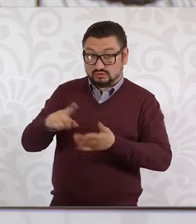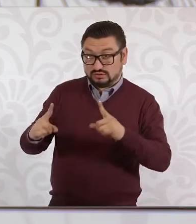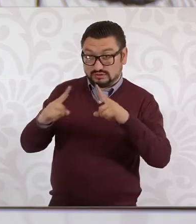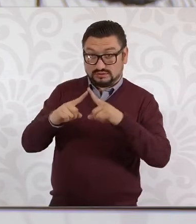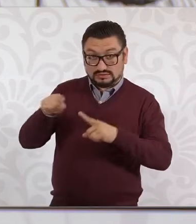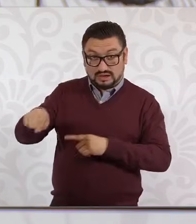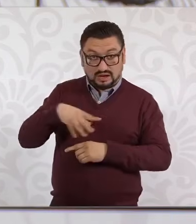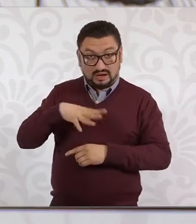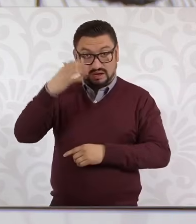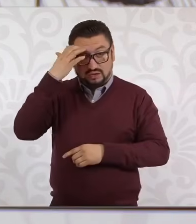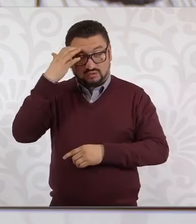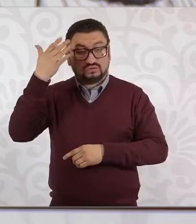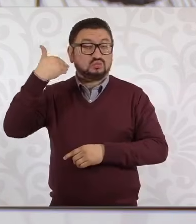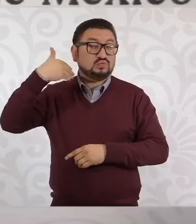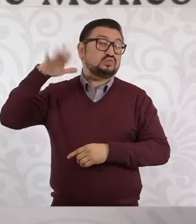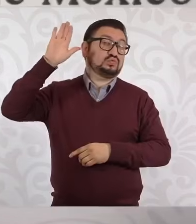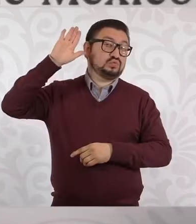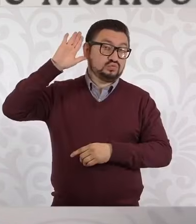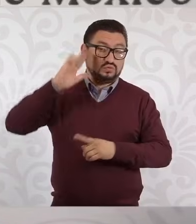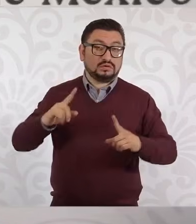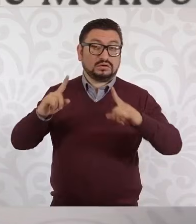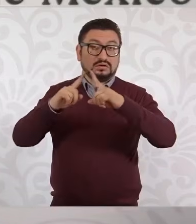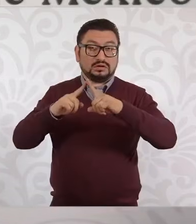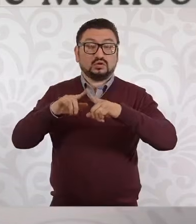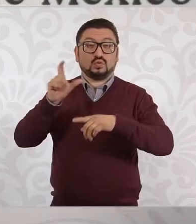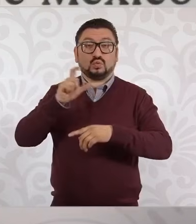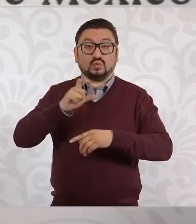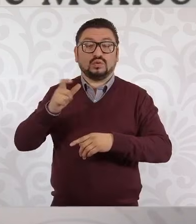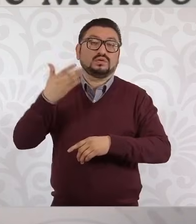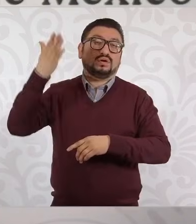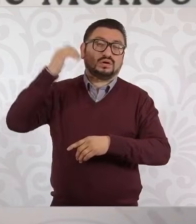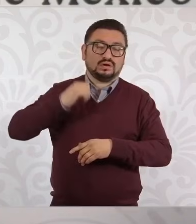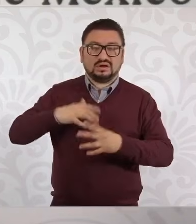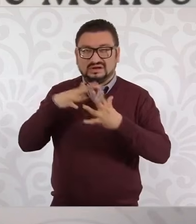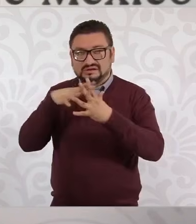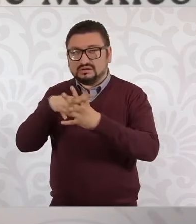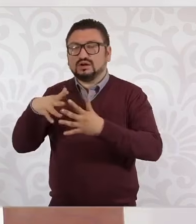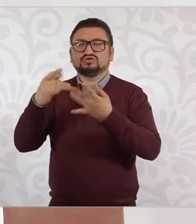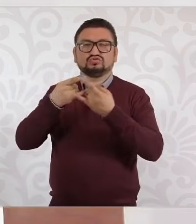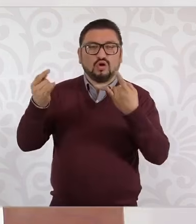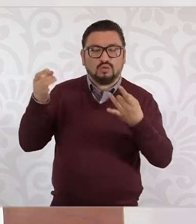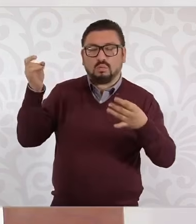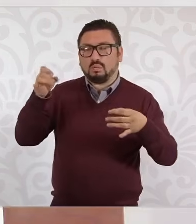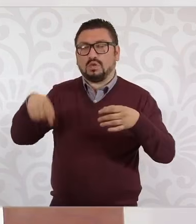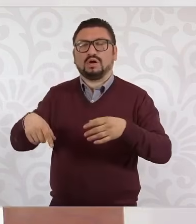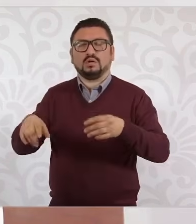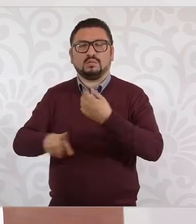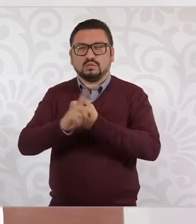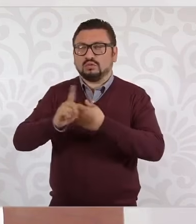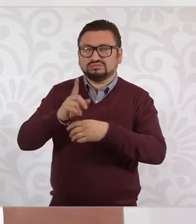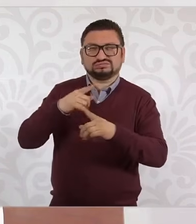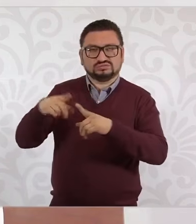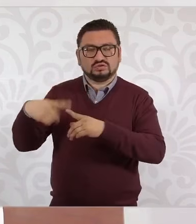estuvimos, que fue una iglesia que se bombardeó durante la Guerra de Castas. Entonces conoces la historia de la zona vinculada